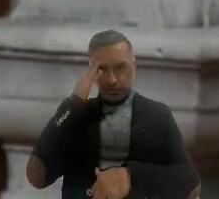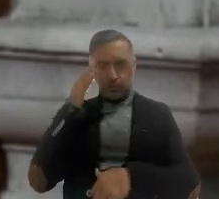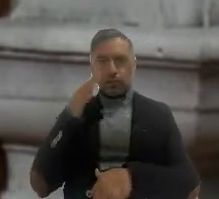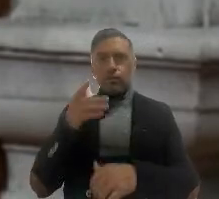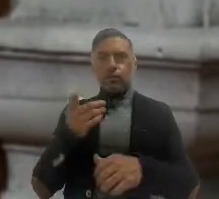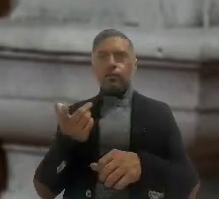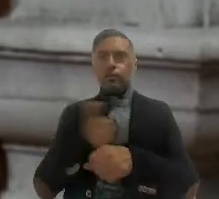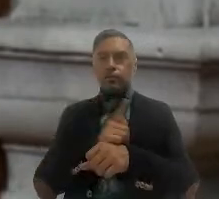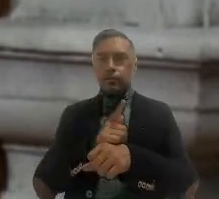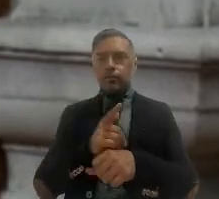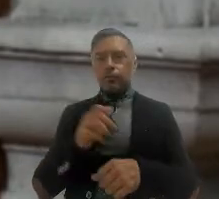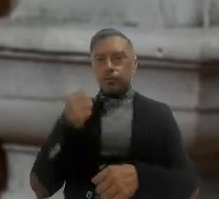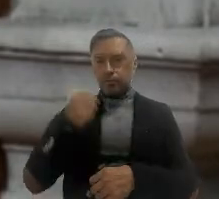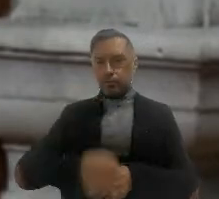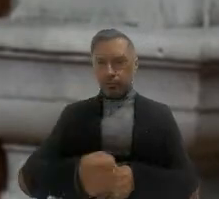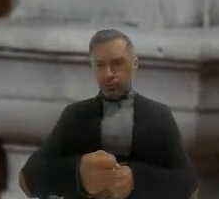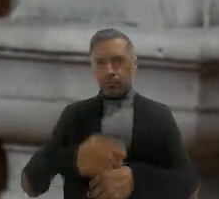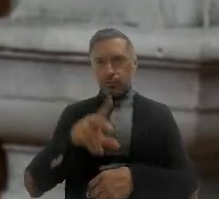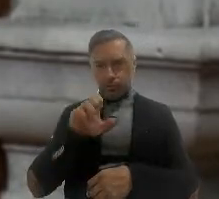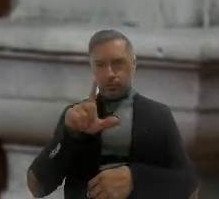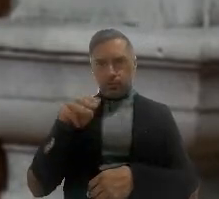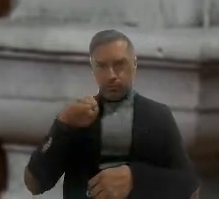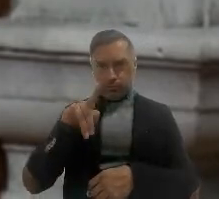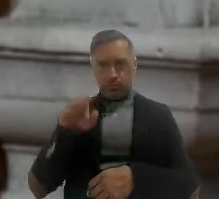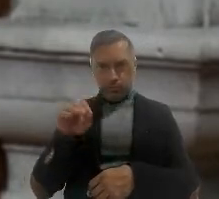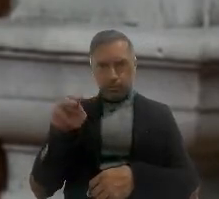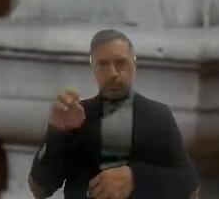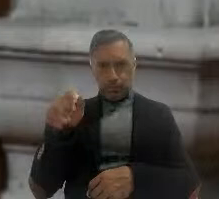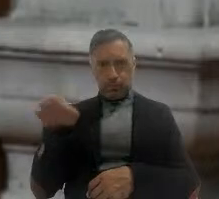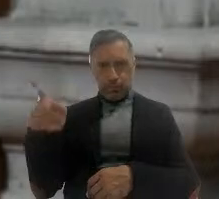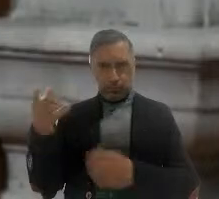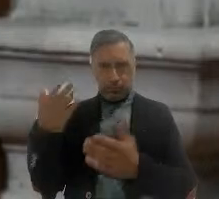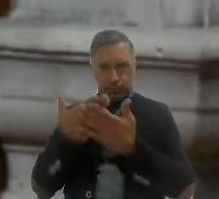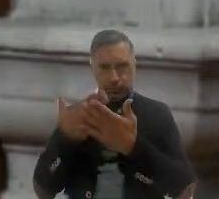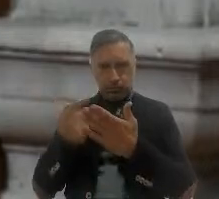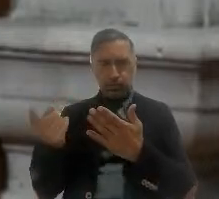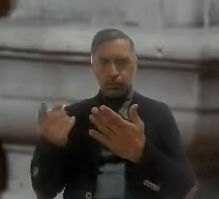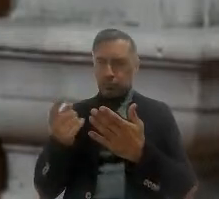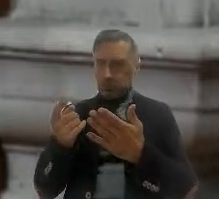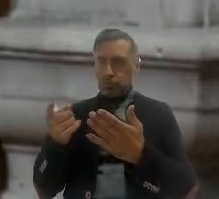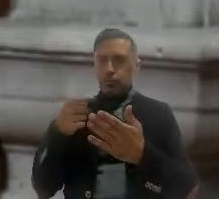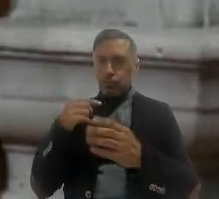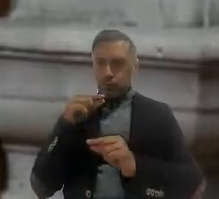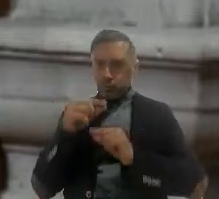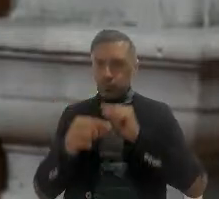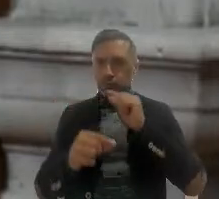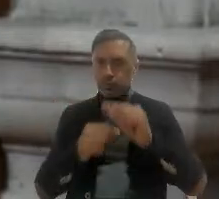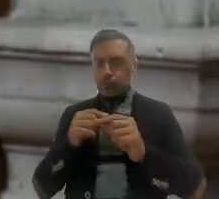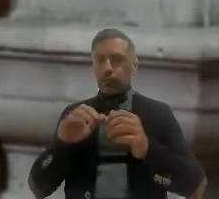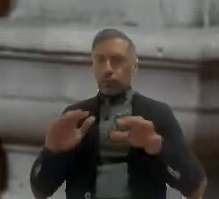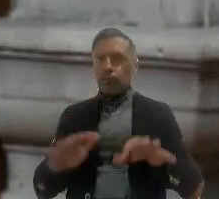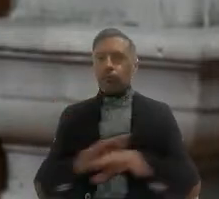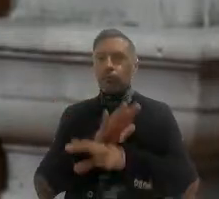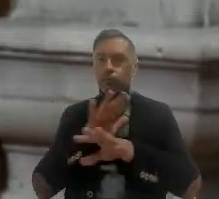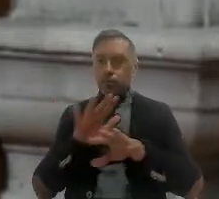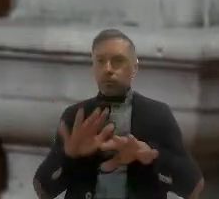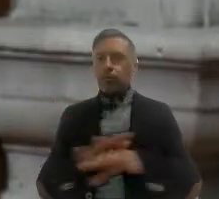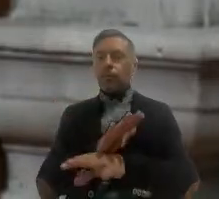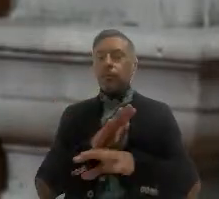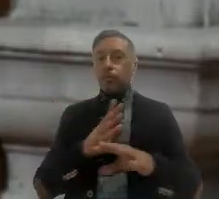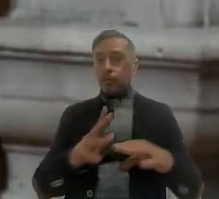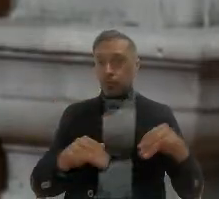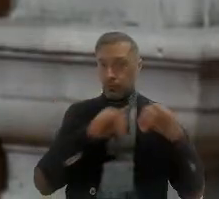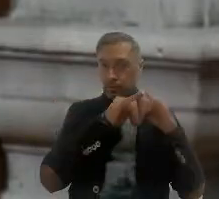Mazo Maza, han estado centradas en fomentar un proceso de cambio, tanto institucional como